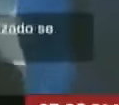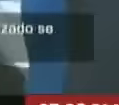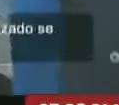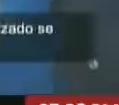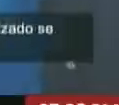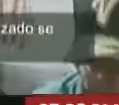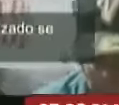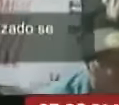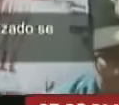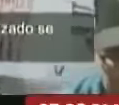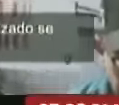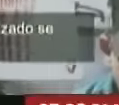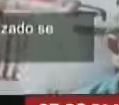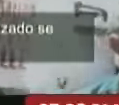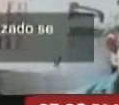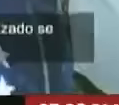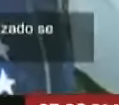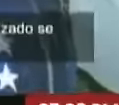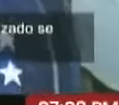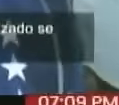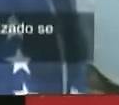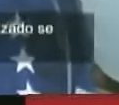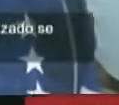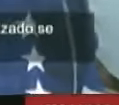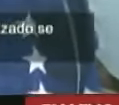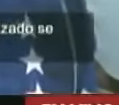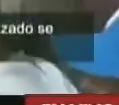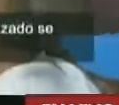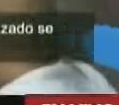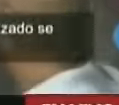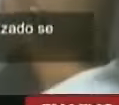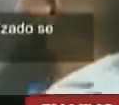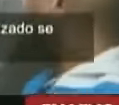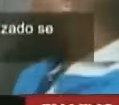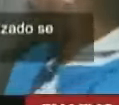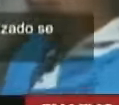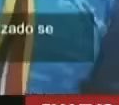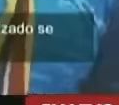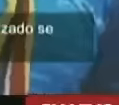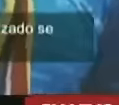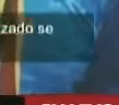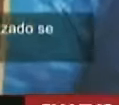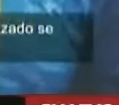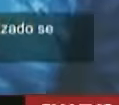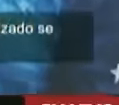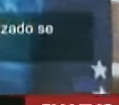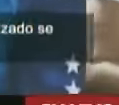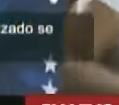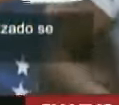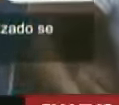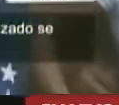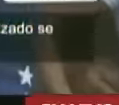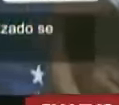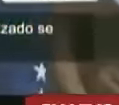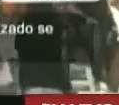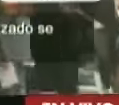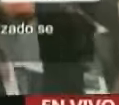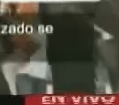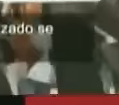Maduro, aseguró que solo trabajando de la mano con el poder popular organizado, se consolidará la plena